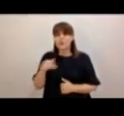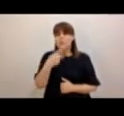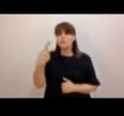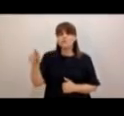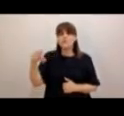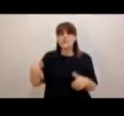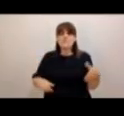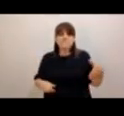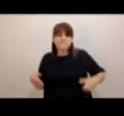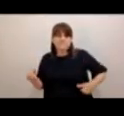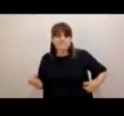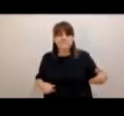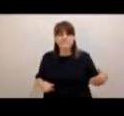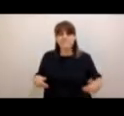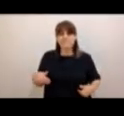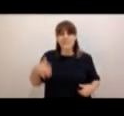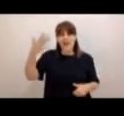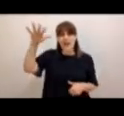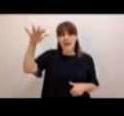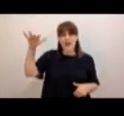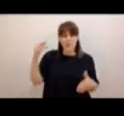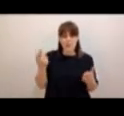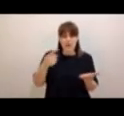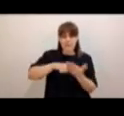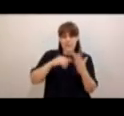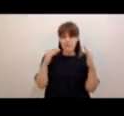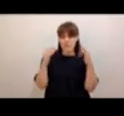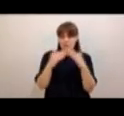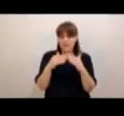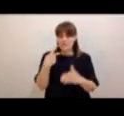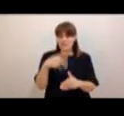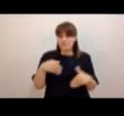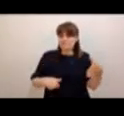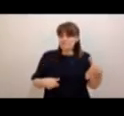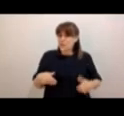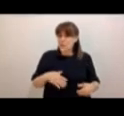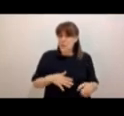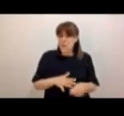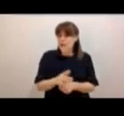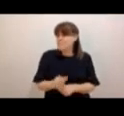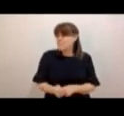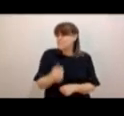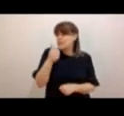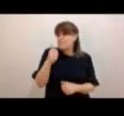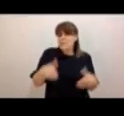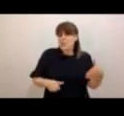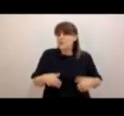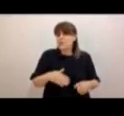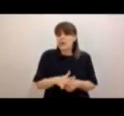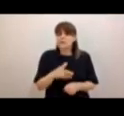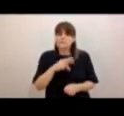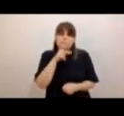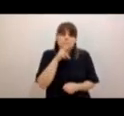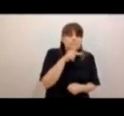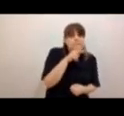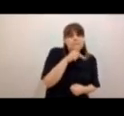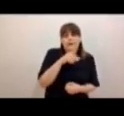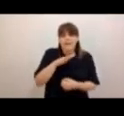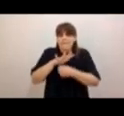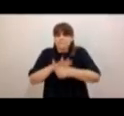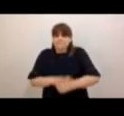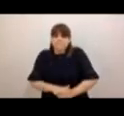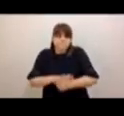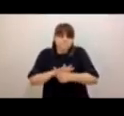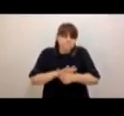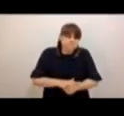que los adultos que están en casa están reportando siendo una de las principales la ansiedad la sobresaturación la